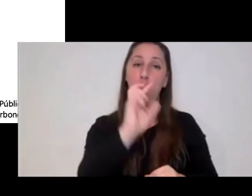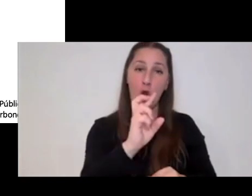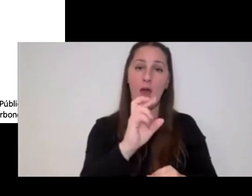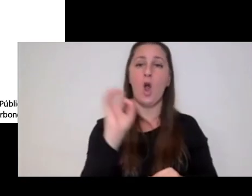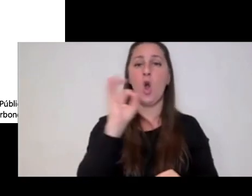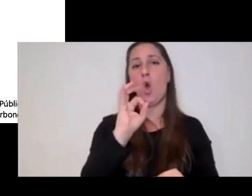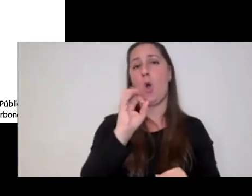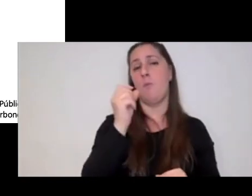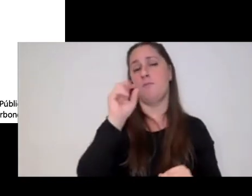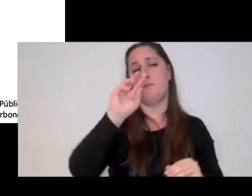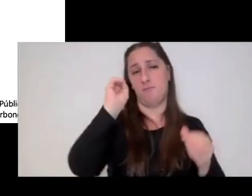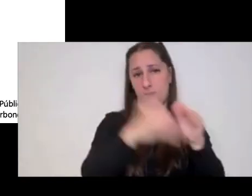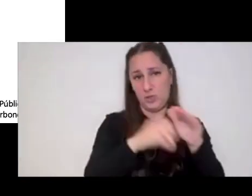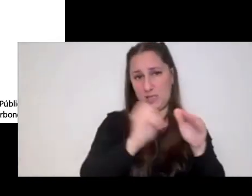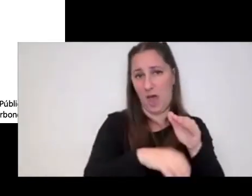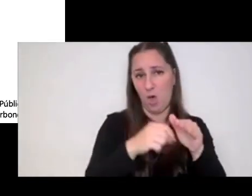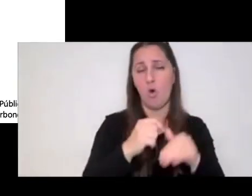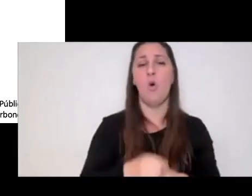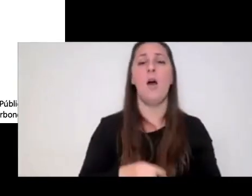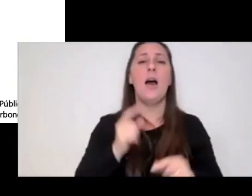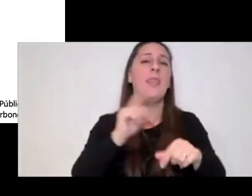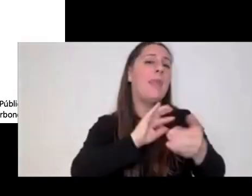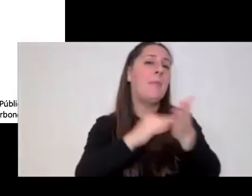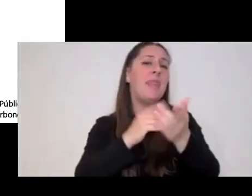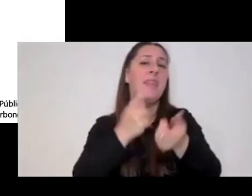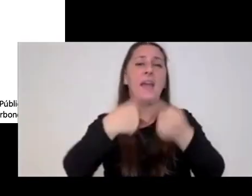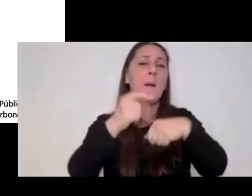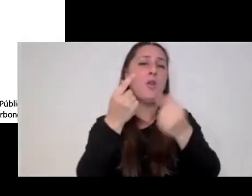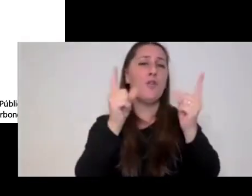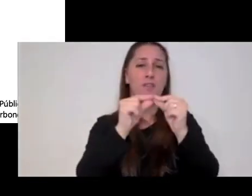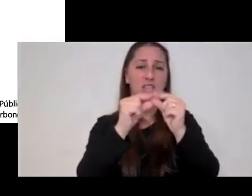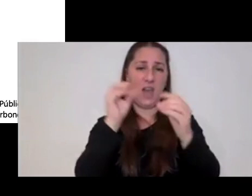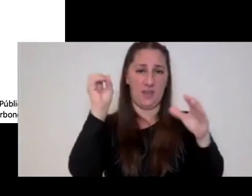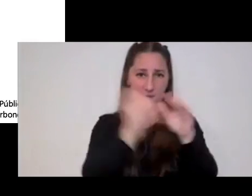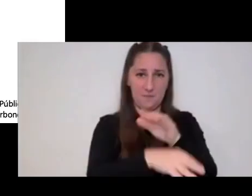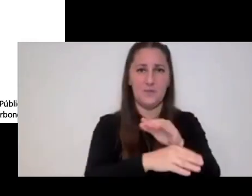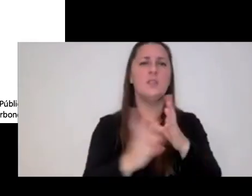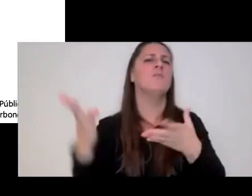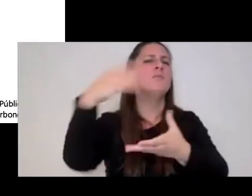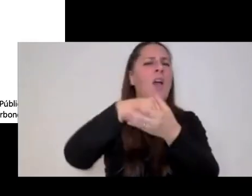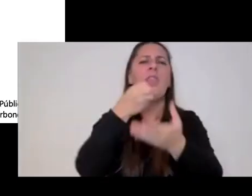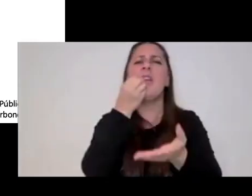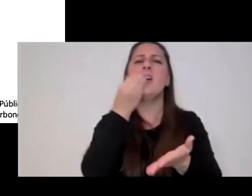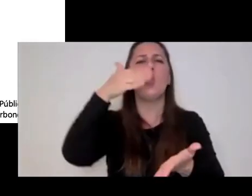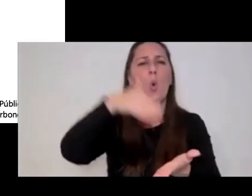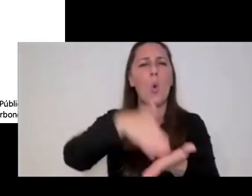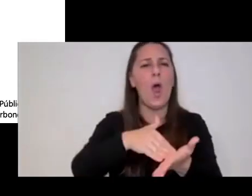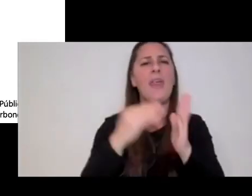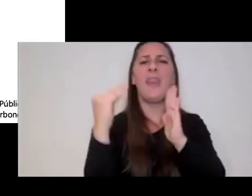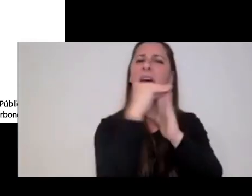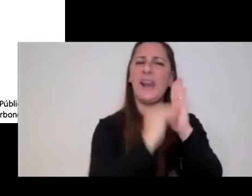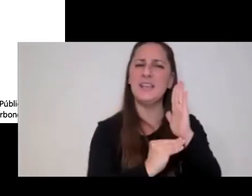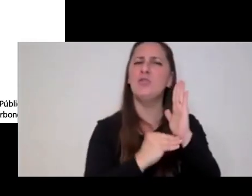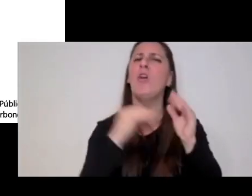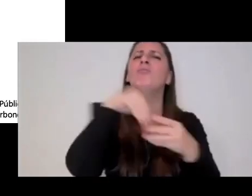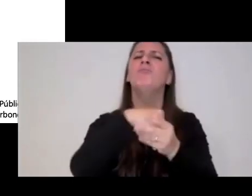moneda extranjera depositada, al tipo de cambio, la fecha de depósito, que se va a incluir en una declaración jurada de registro. ¿Sí? Por eso yo aquí